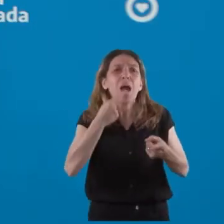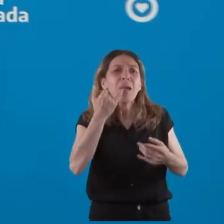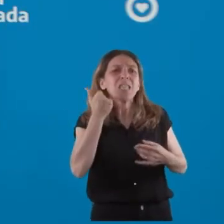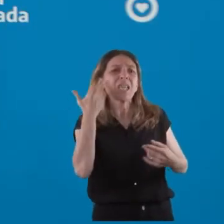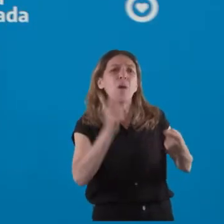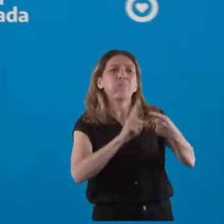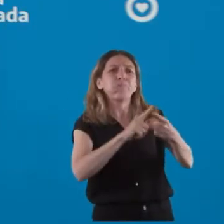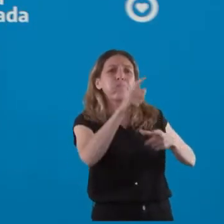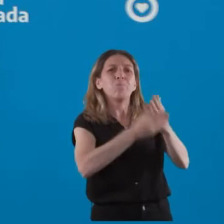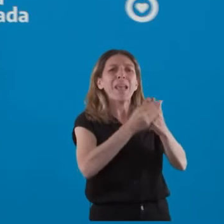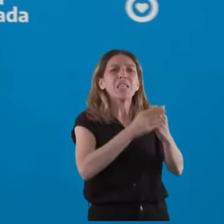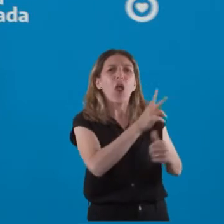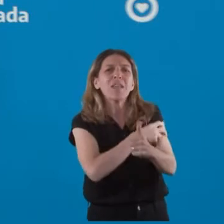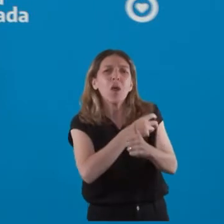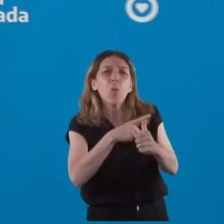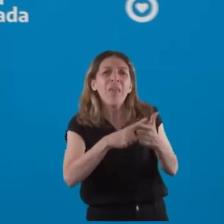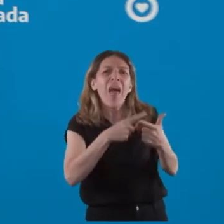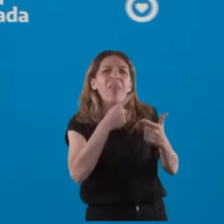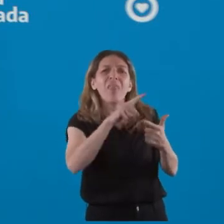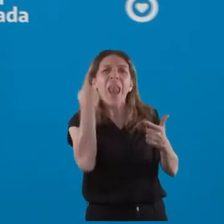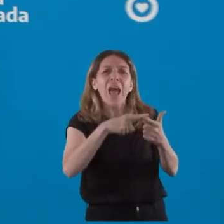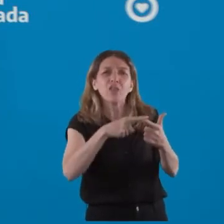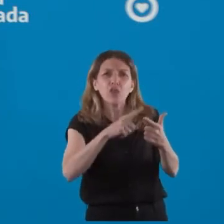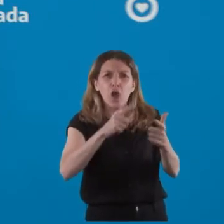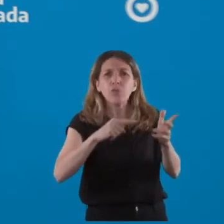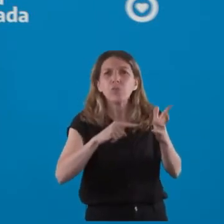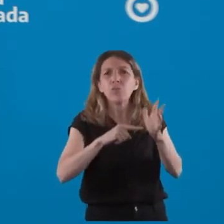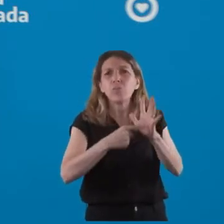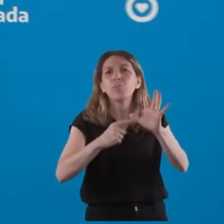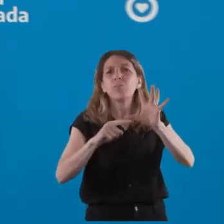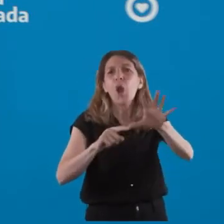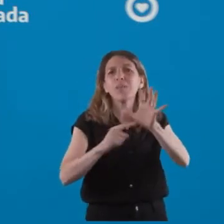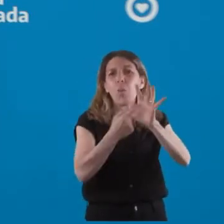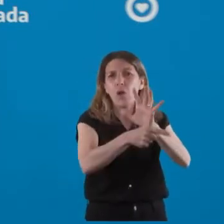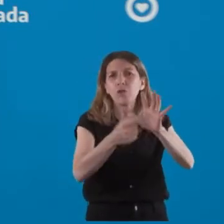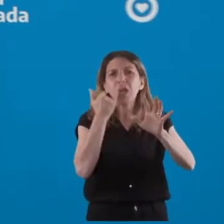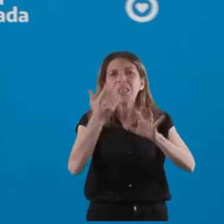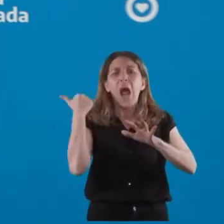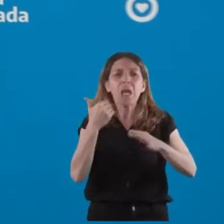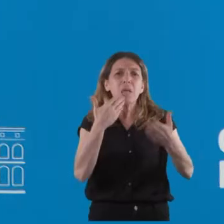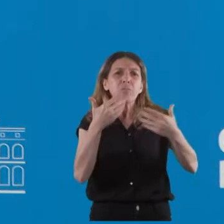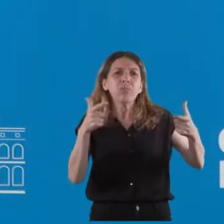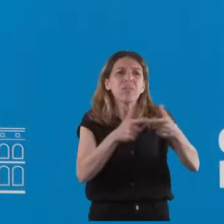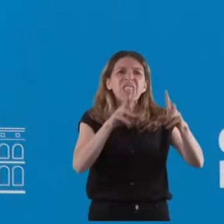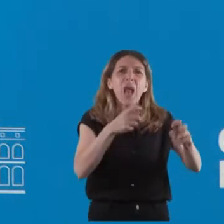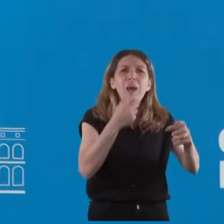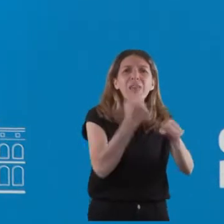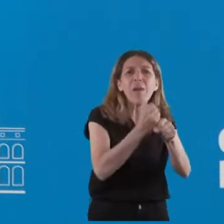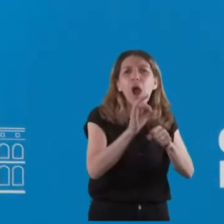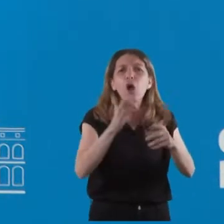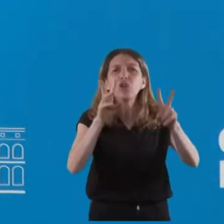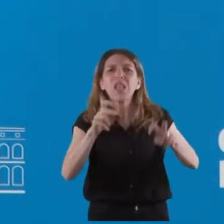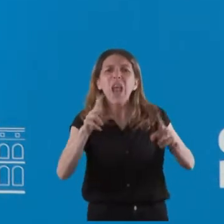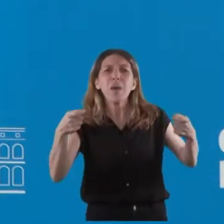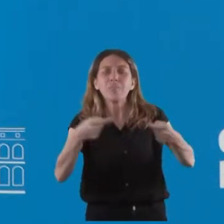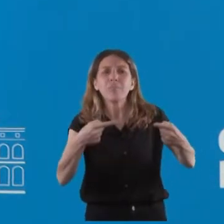nación y de la provincia de buenos aires- que en los últimos días dieron más que hablar por sus cruces que por su trabajo muchas gracias muchas